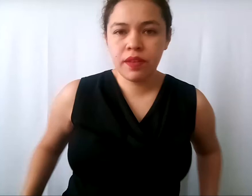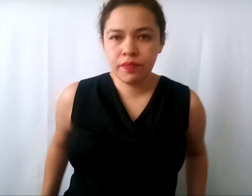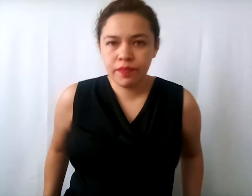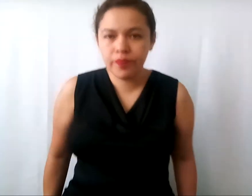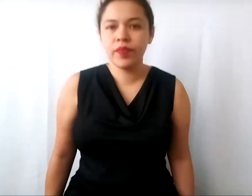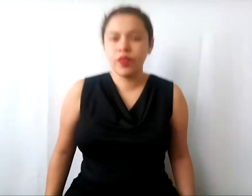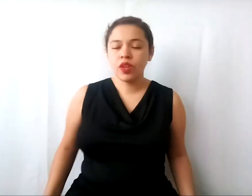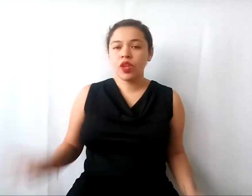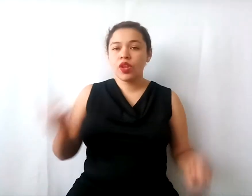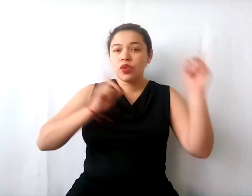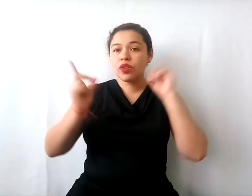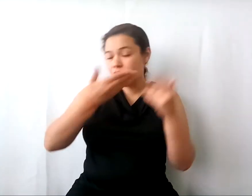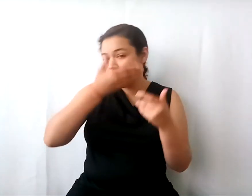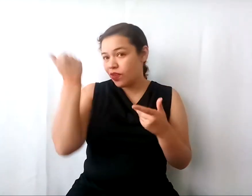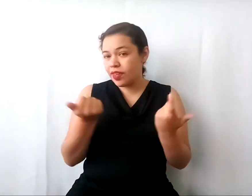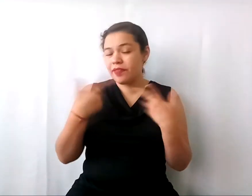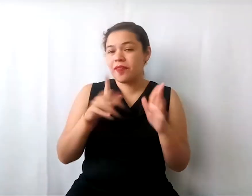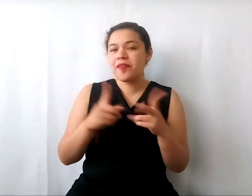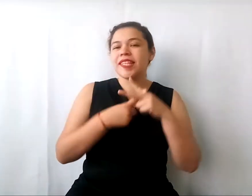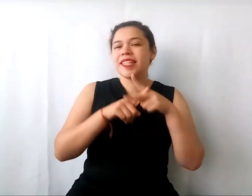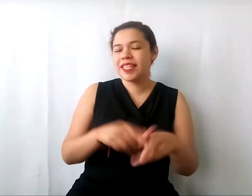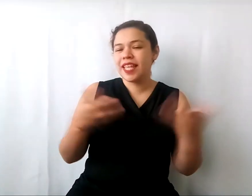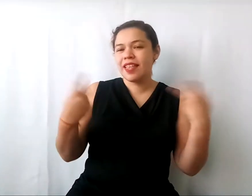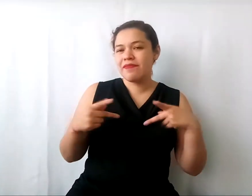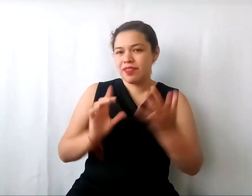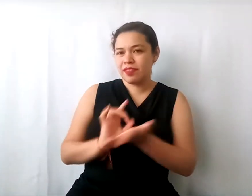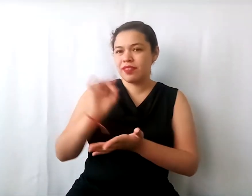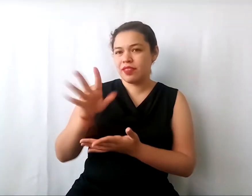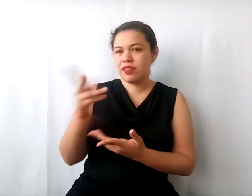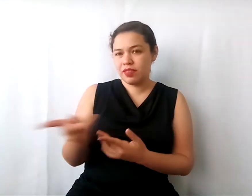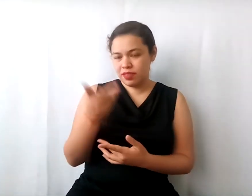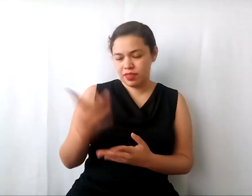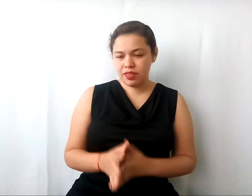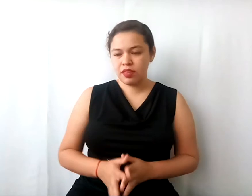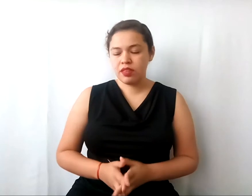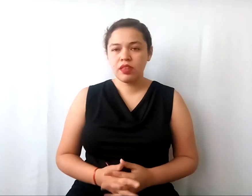si vamos a empezar con los que preguntaron aquí.